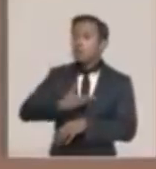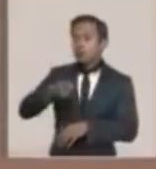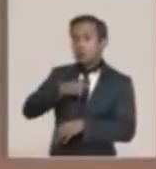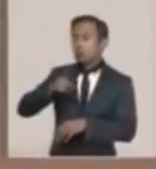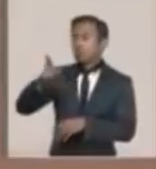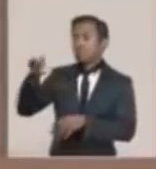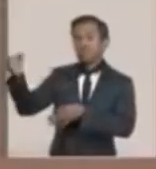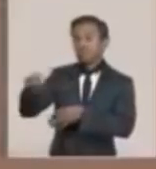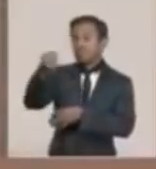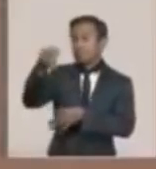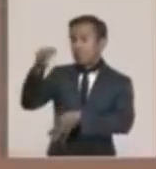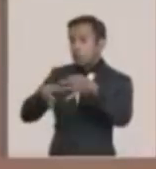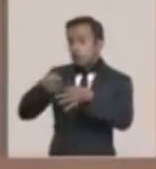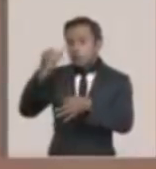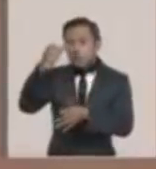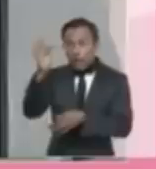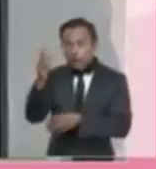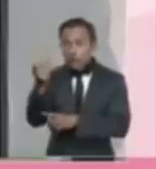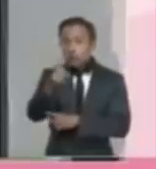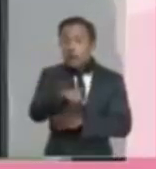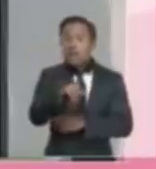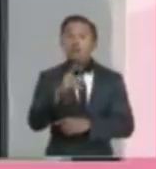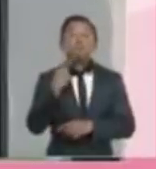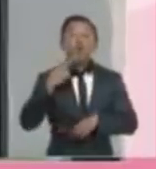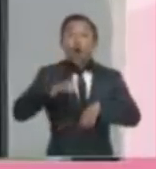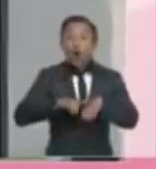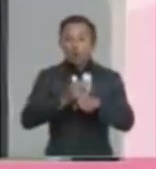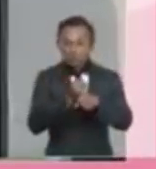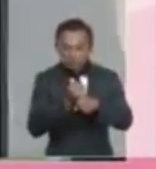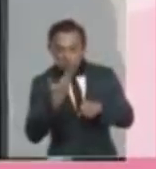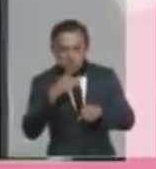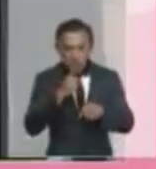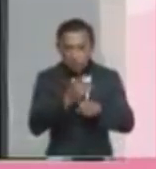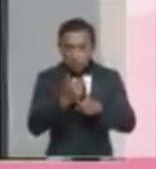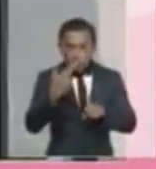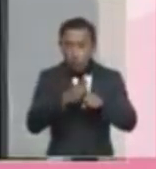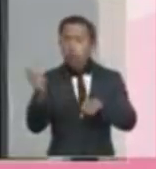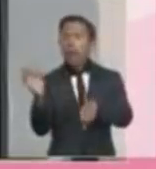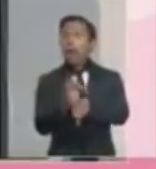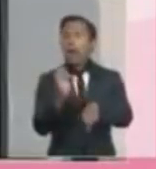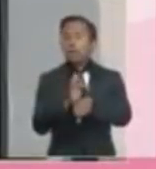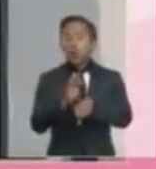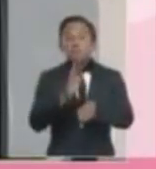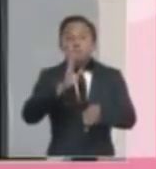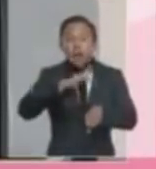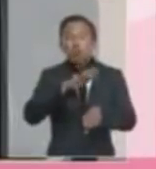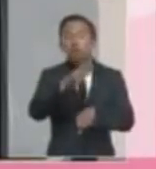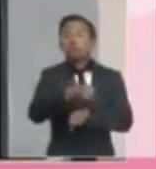ser su empleado, pues jamás lo va a juzgar a él. Por supuesto que a favor de un fiscal absolutamente autónomo. Candidato, por